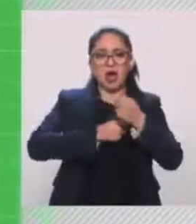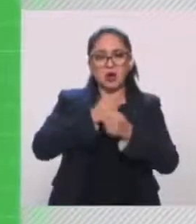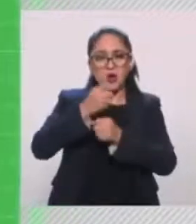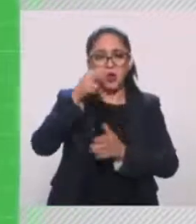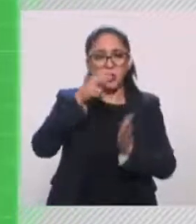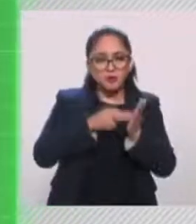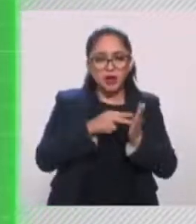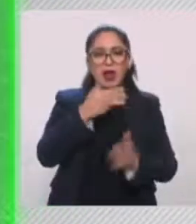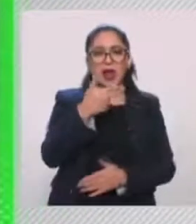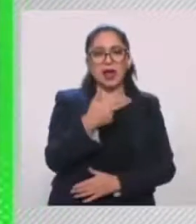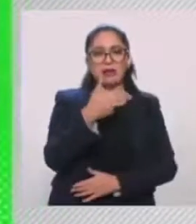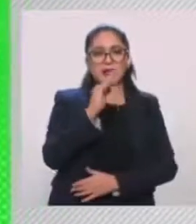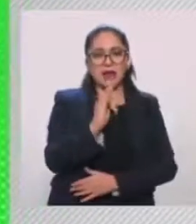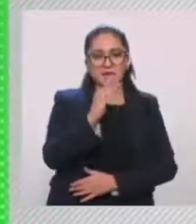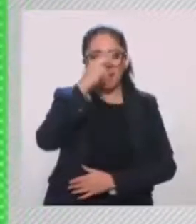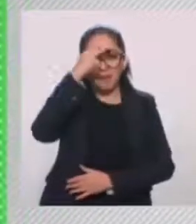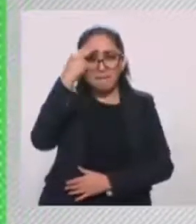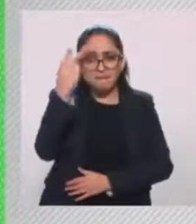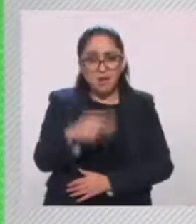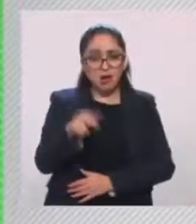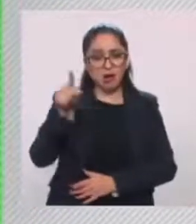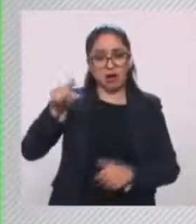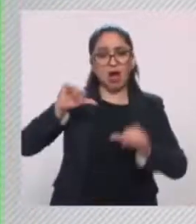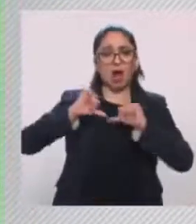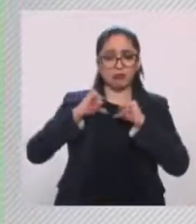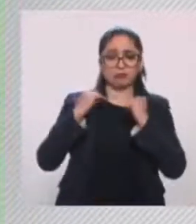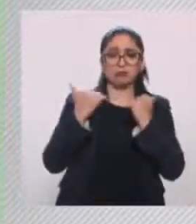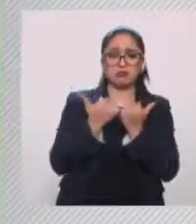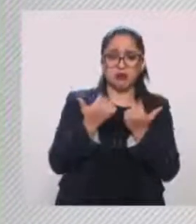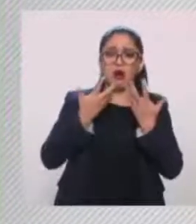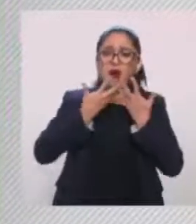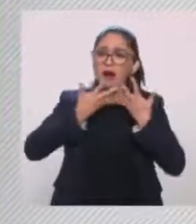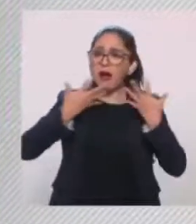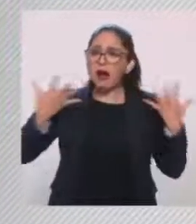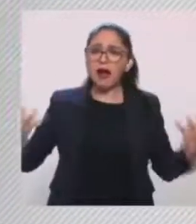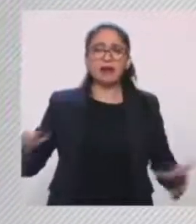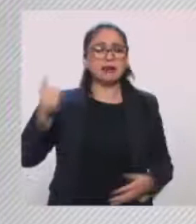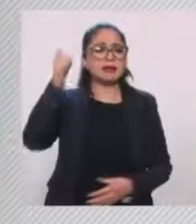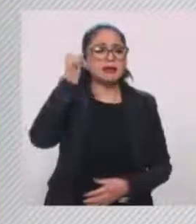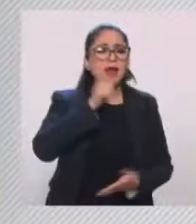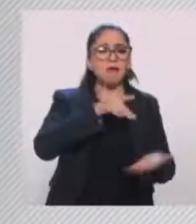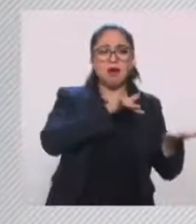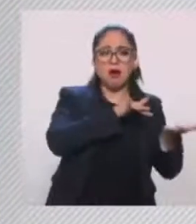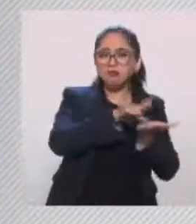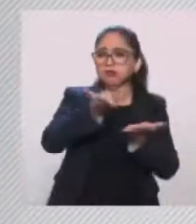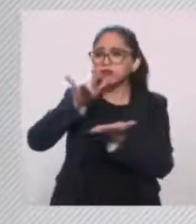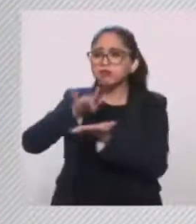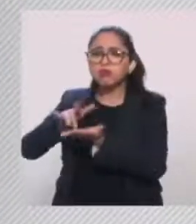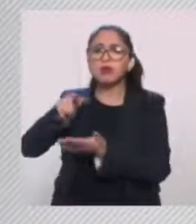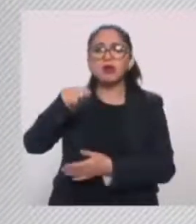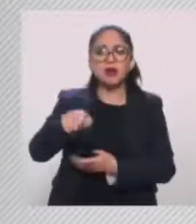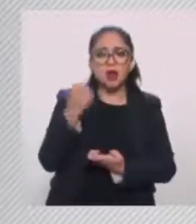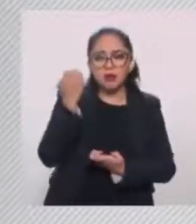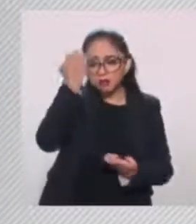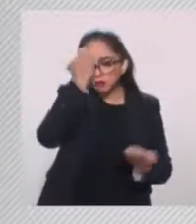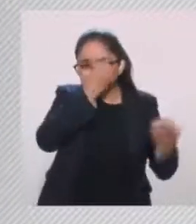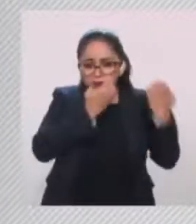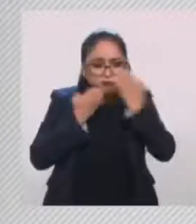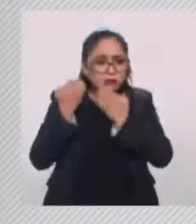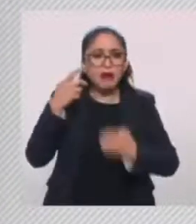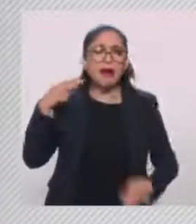México, es una asociación grande, donde de verdad, o sea, echan la mano en grande, hacen pruebas rápidas